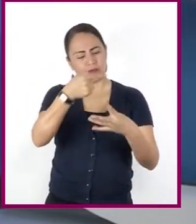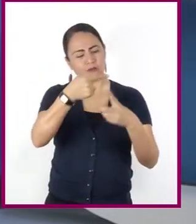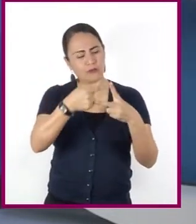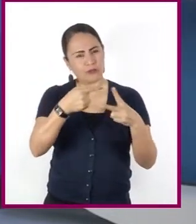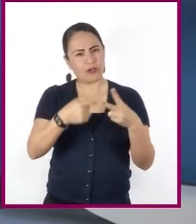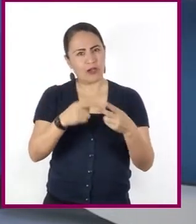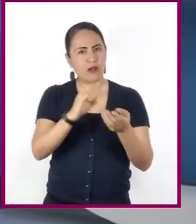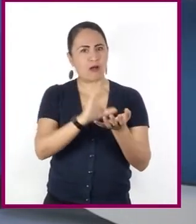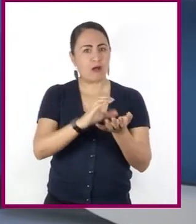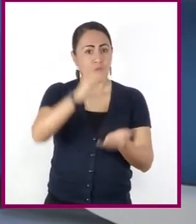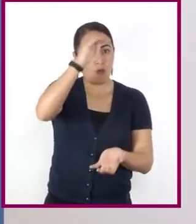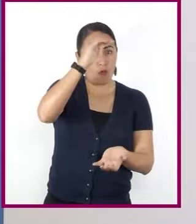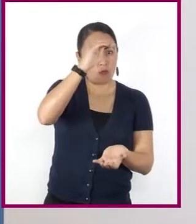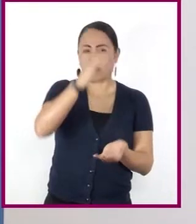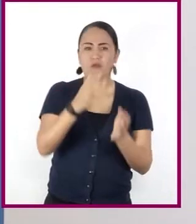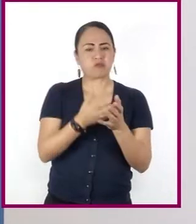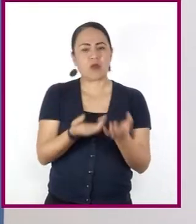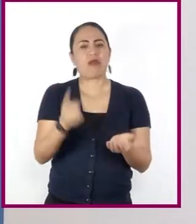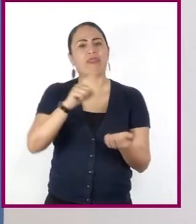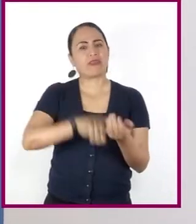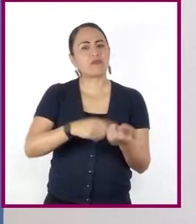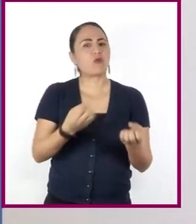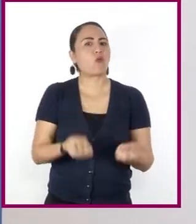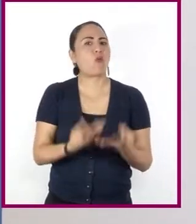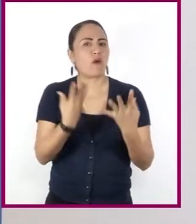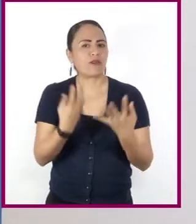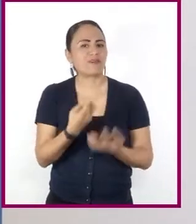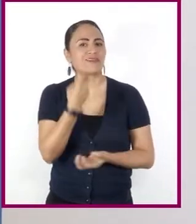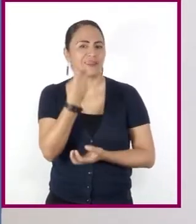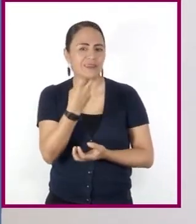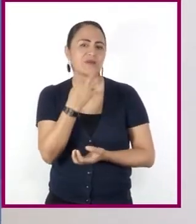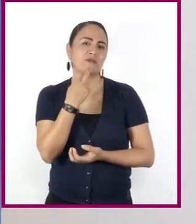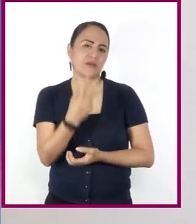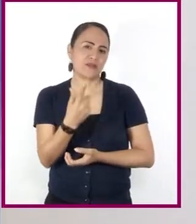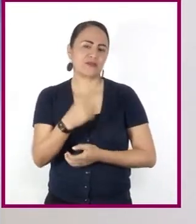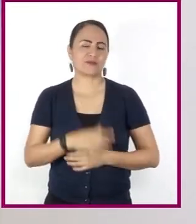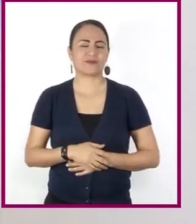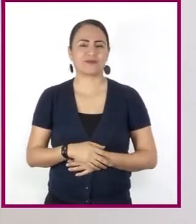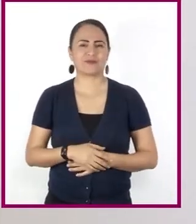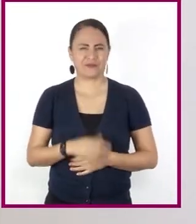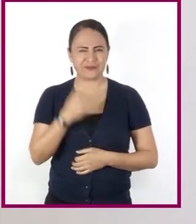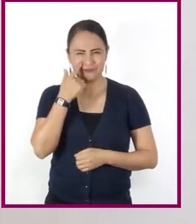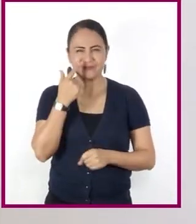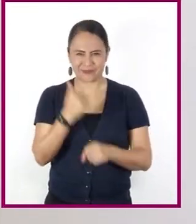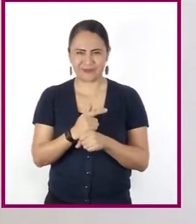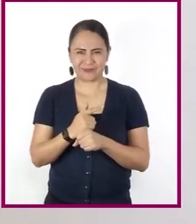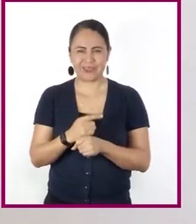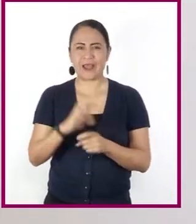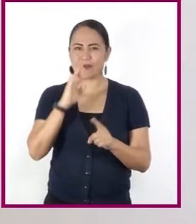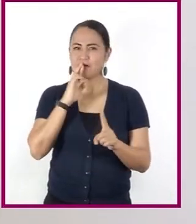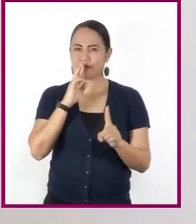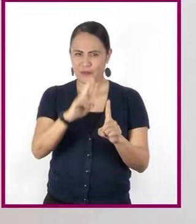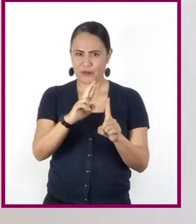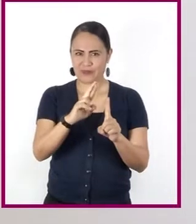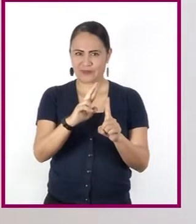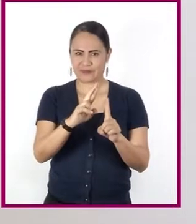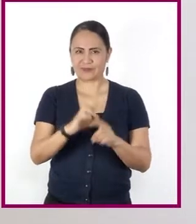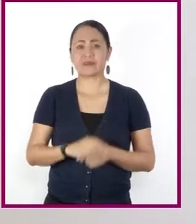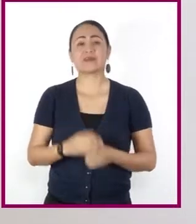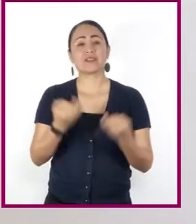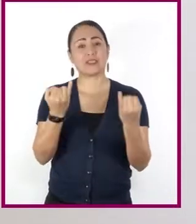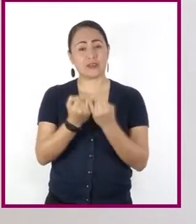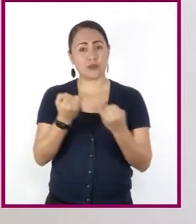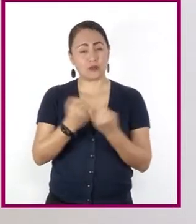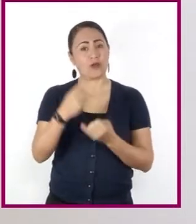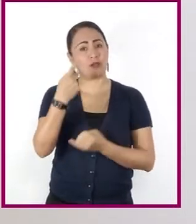y no por el tamaño del envase. ¿Han podido darse cuenta, después de resolver el reto anterior y gracias a